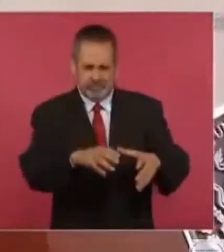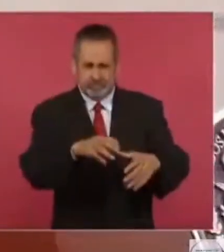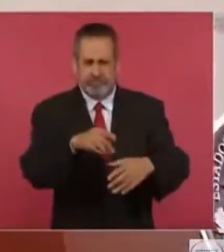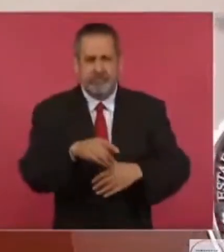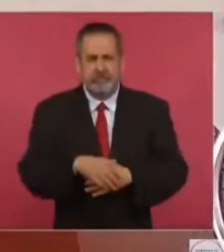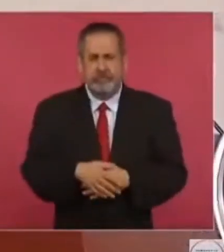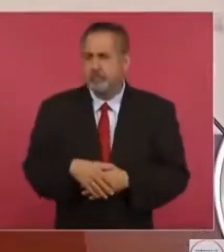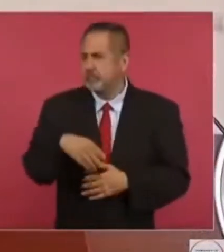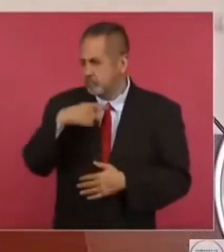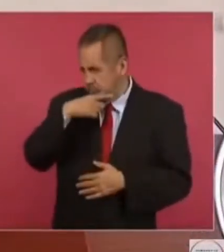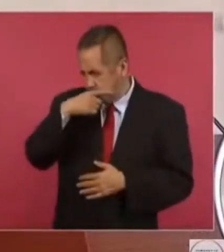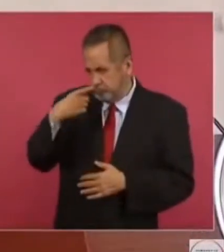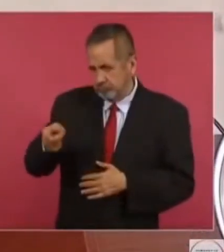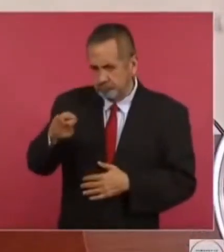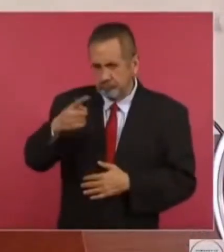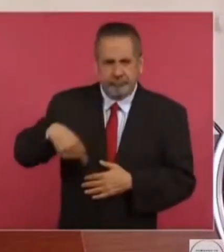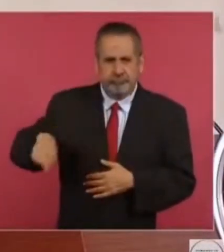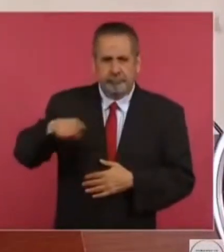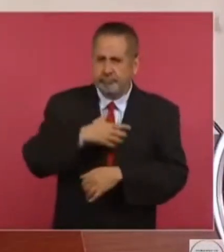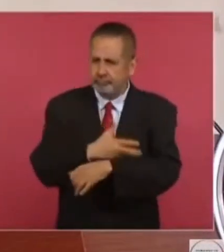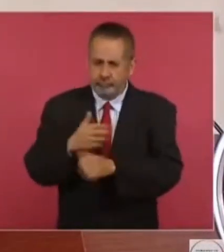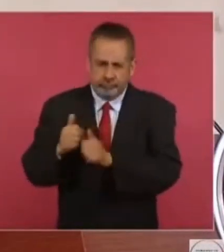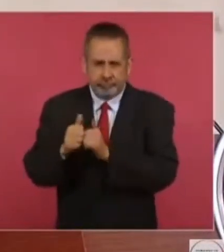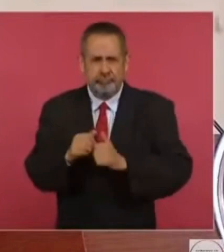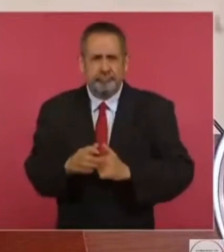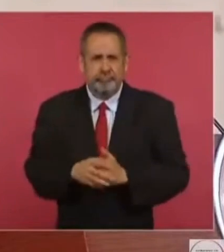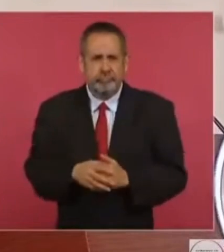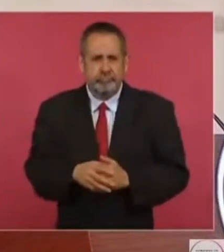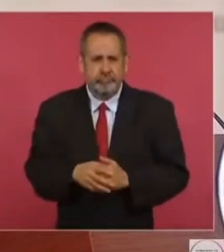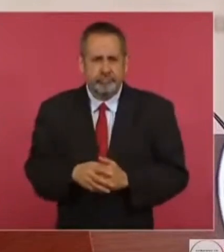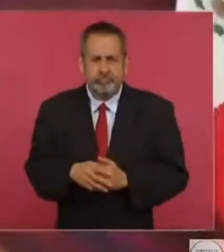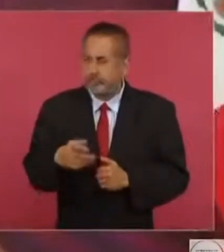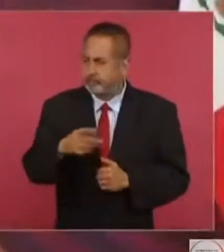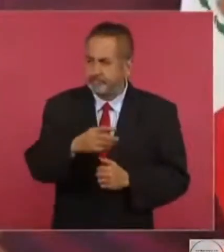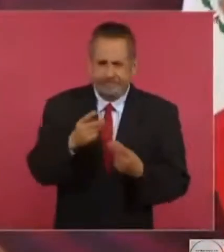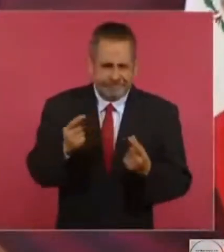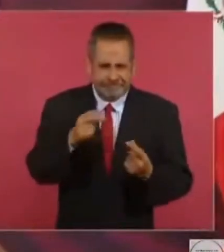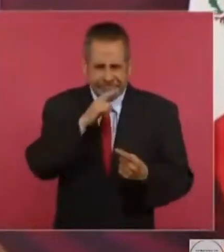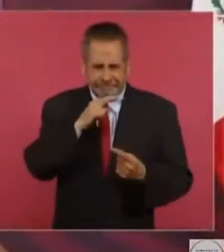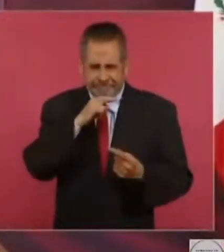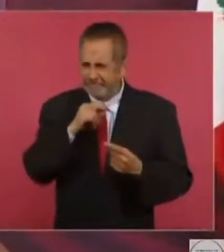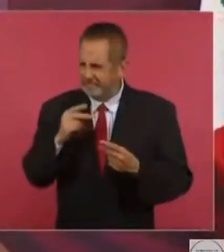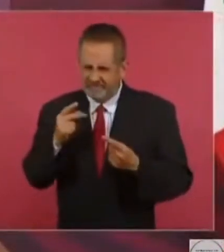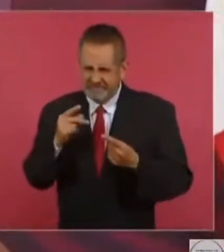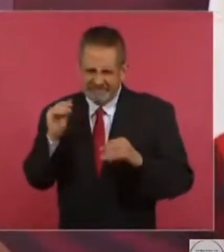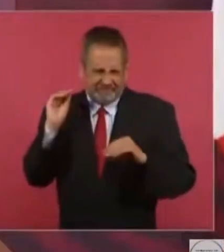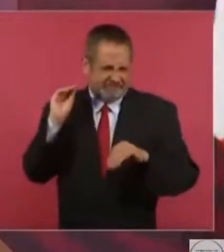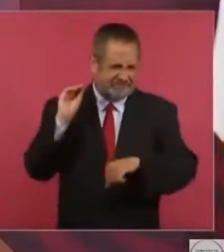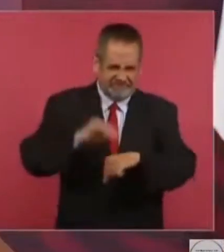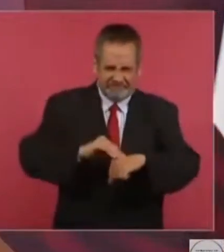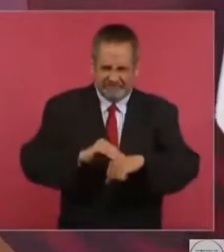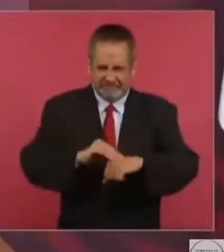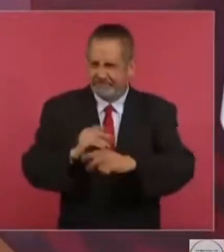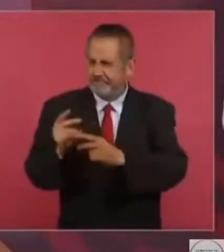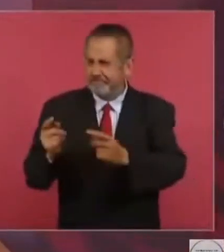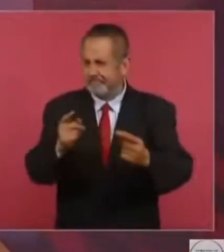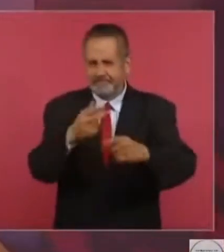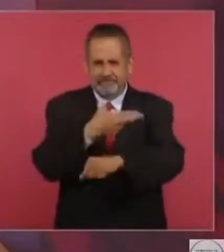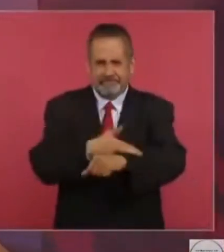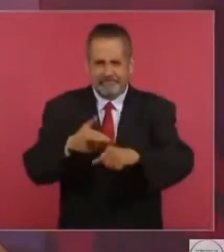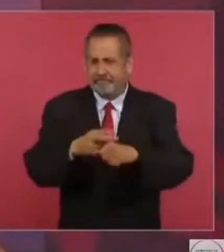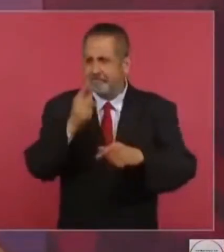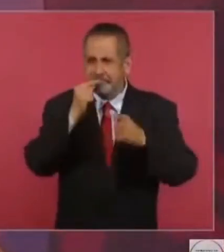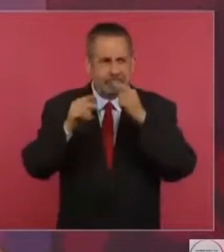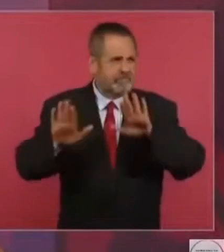Les dije, los que me acompañaron, vamos a hacer las cosas rápidas y di la instrucción a los de